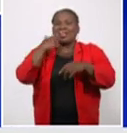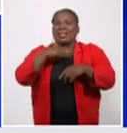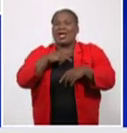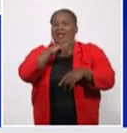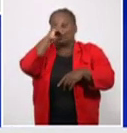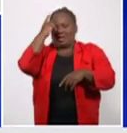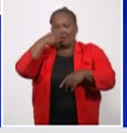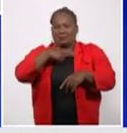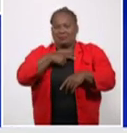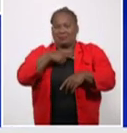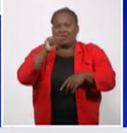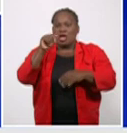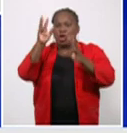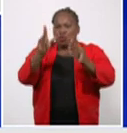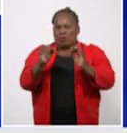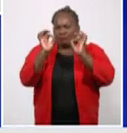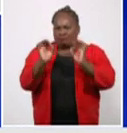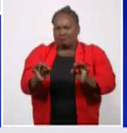cabeza, casi